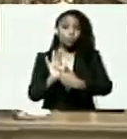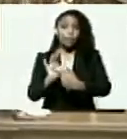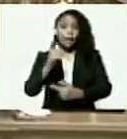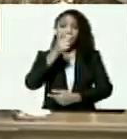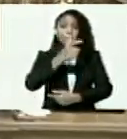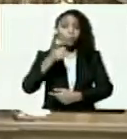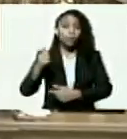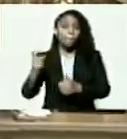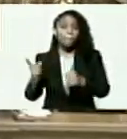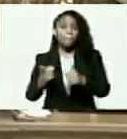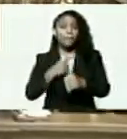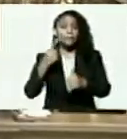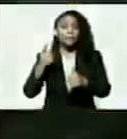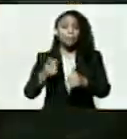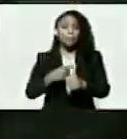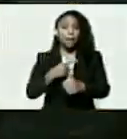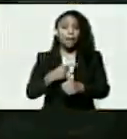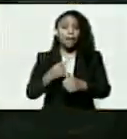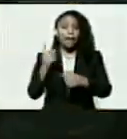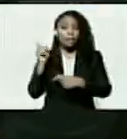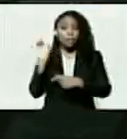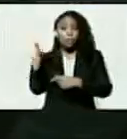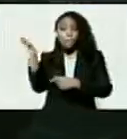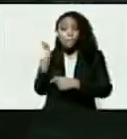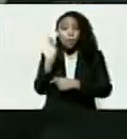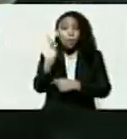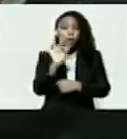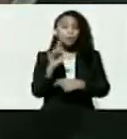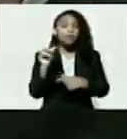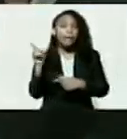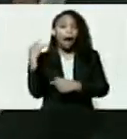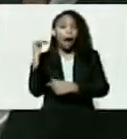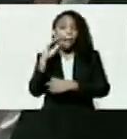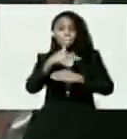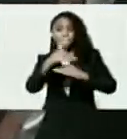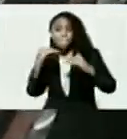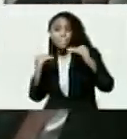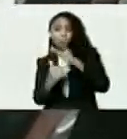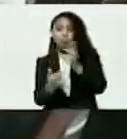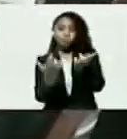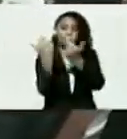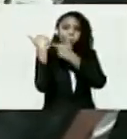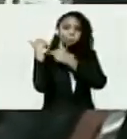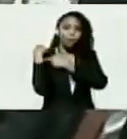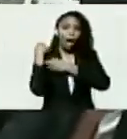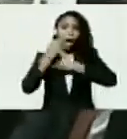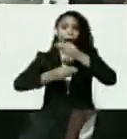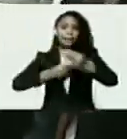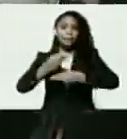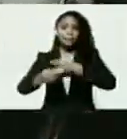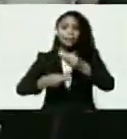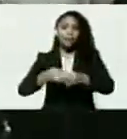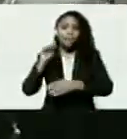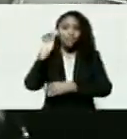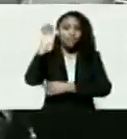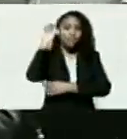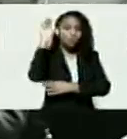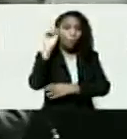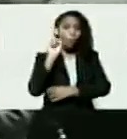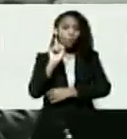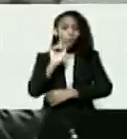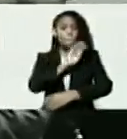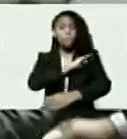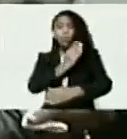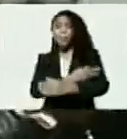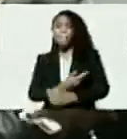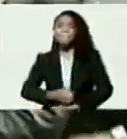rectores principales que fueron elegidos y que tendrán bajo su responsabilidad regir los destinos de uno de los poderes